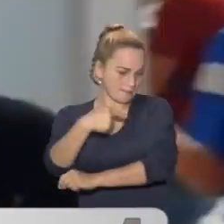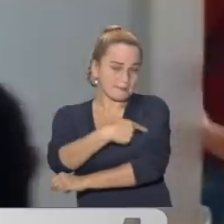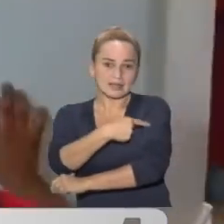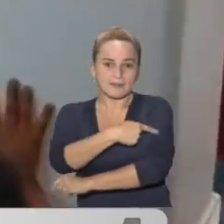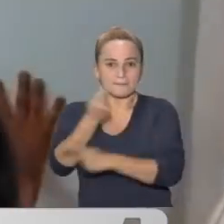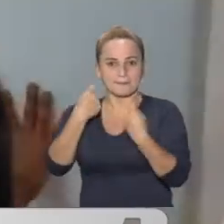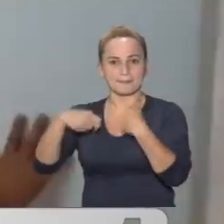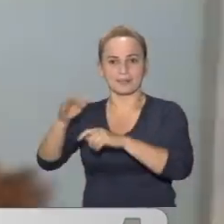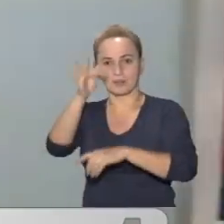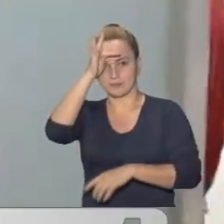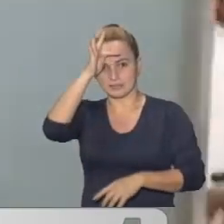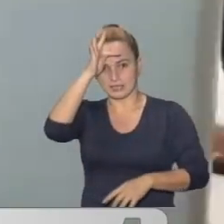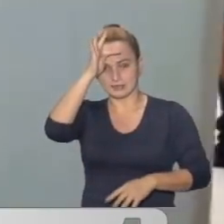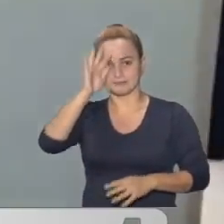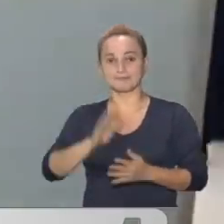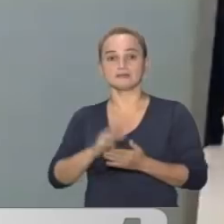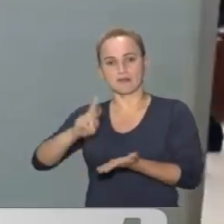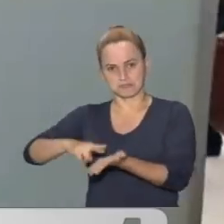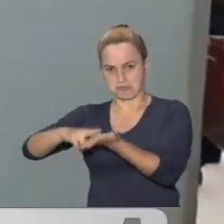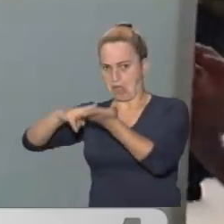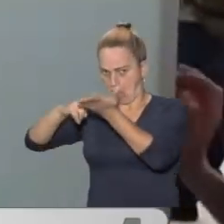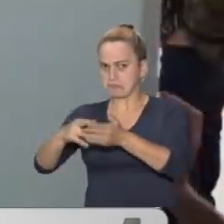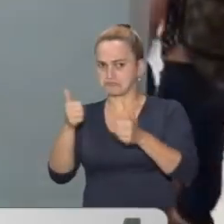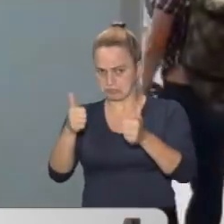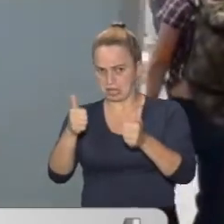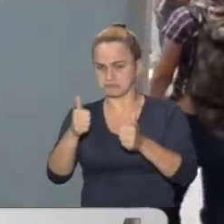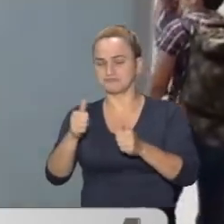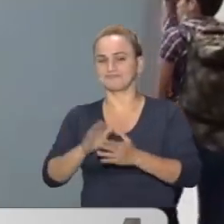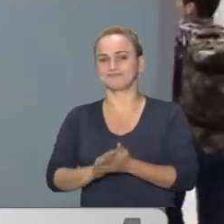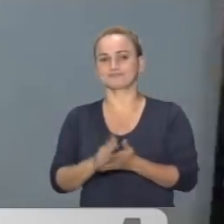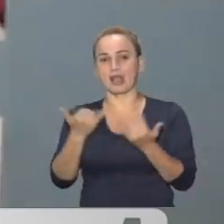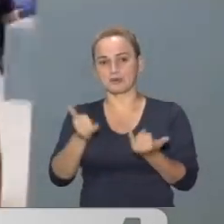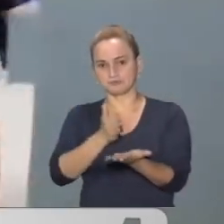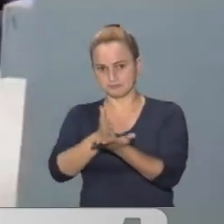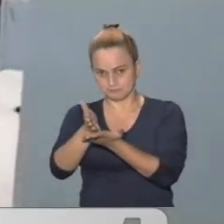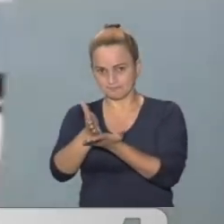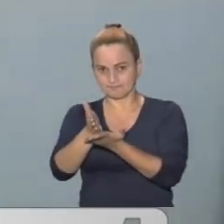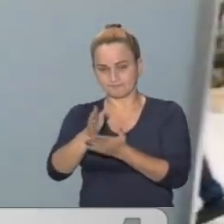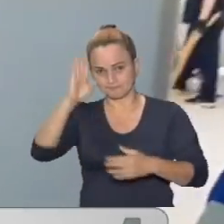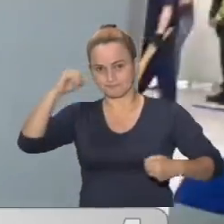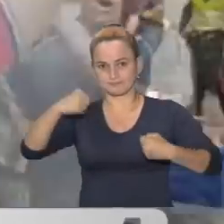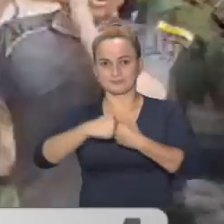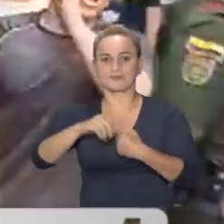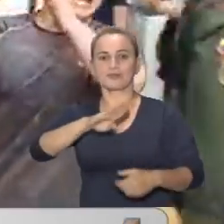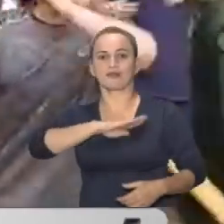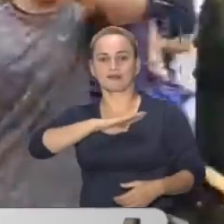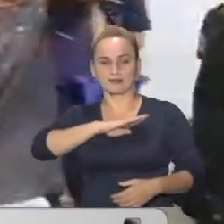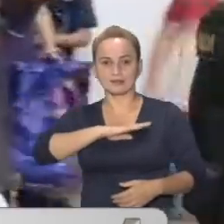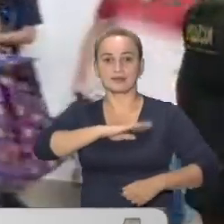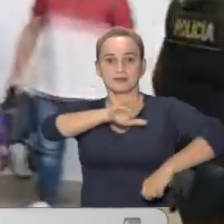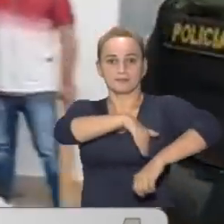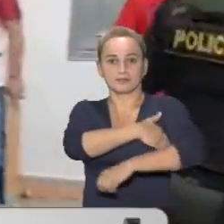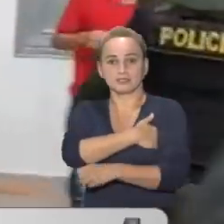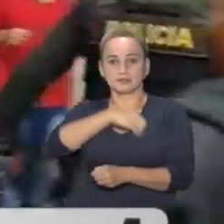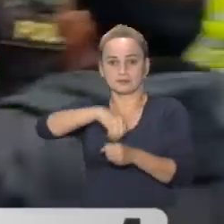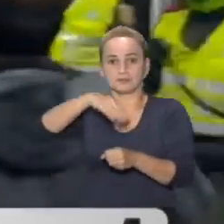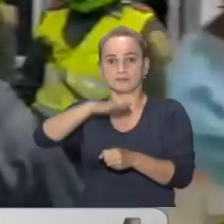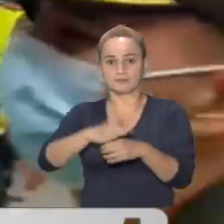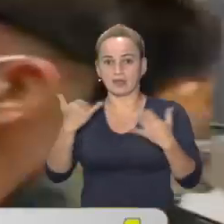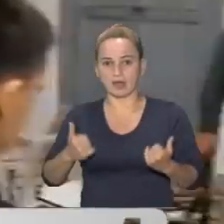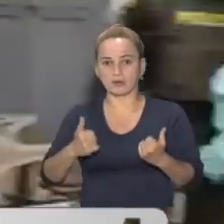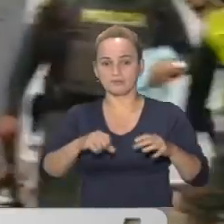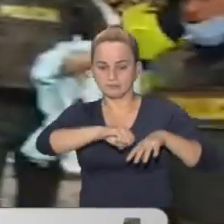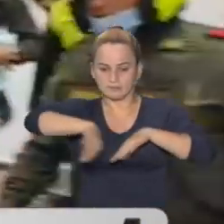es trasladada a centro asistencial, se recupera satisfactoriamente y en este momento, en coordinación con la Administración Municipal y el Ministerio Público, se está procediendo a